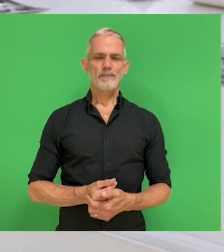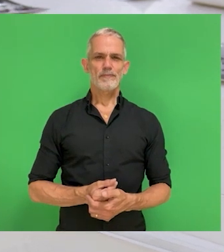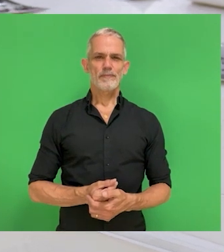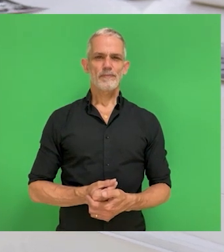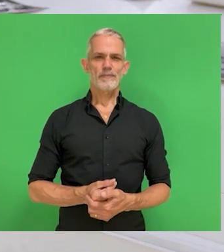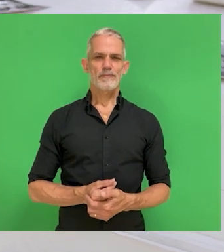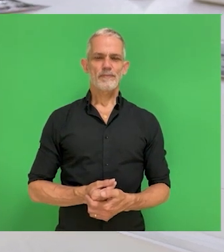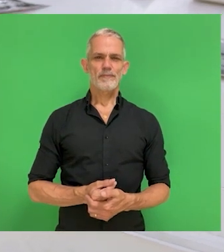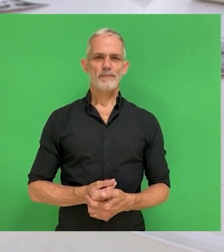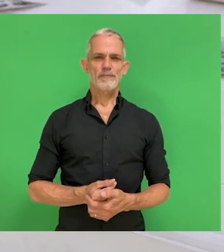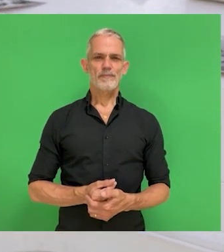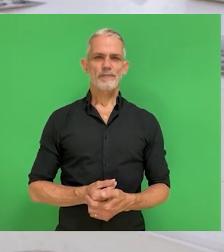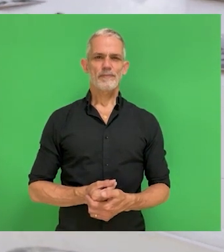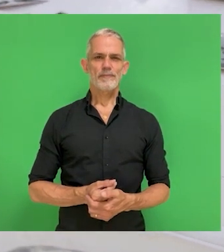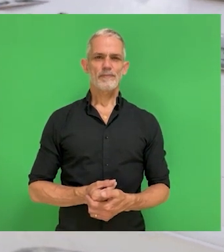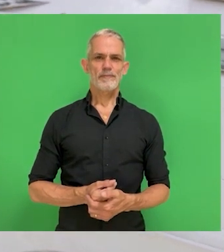oficina.